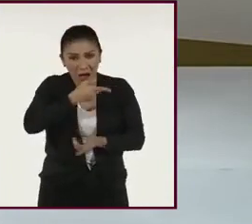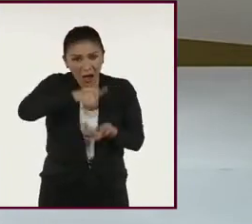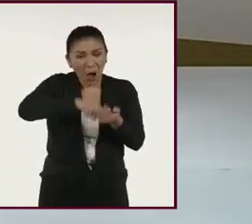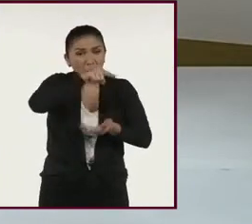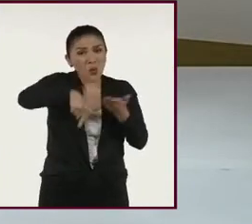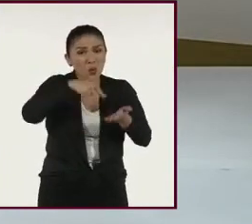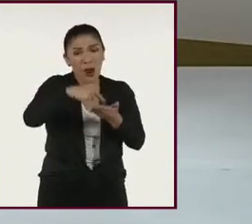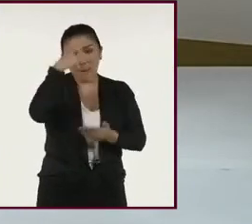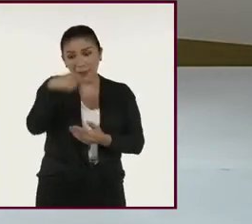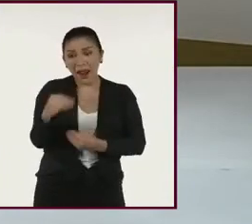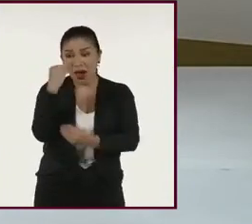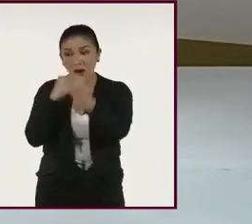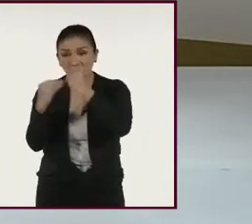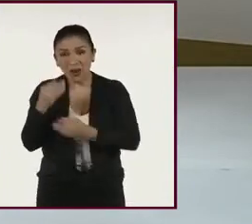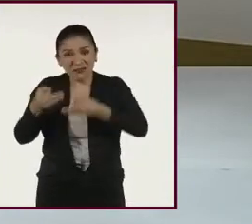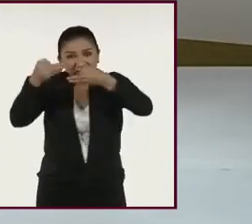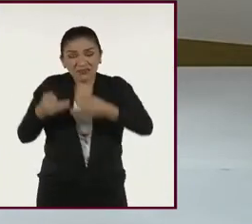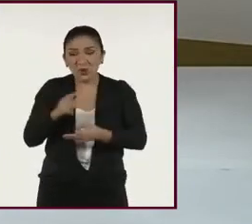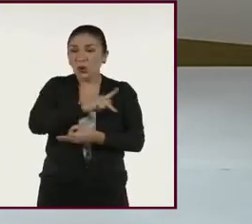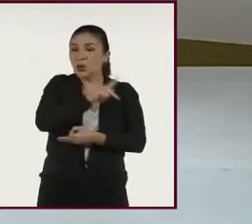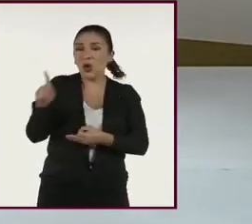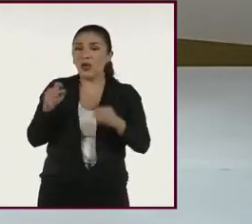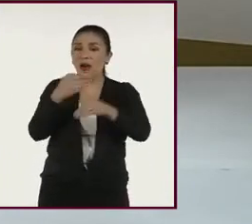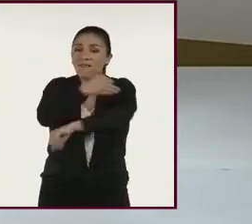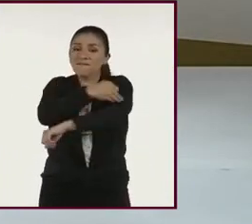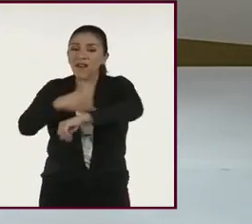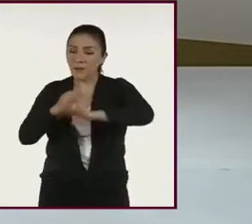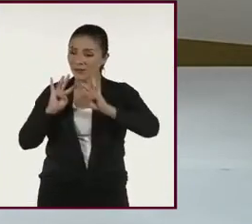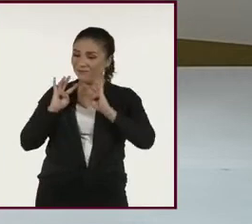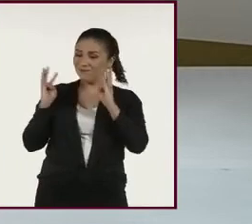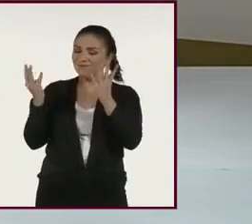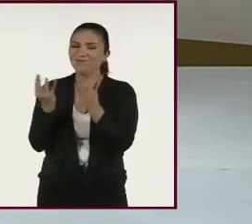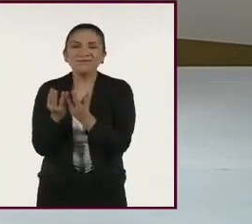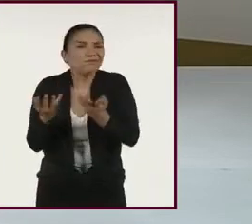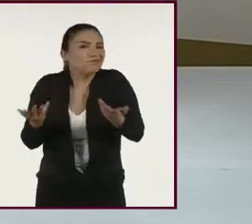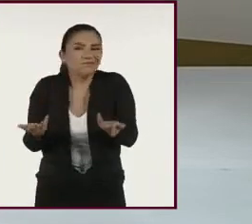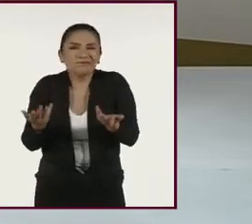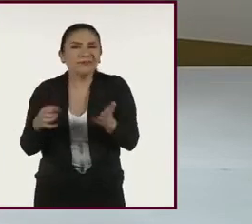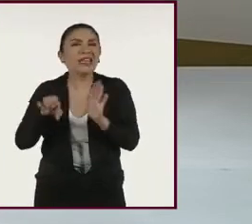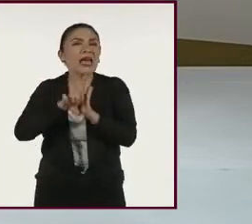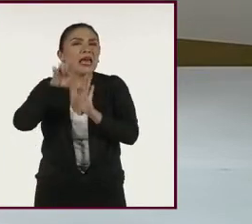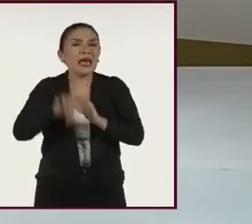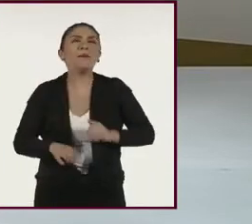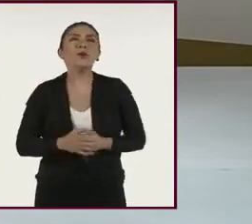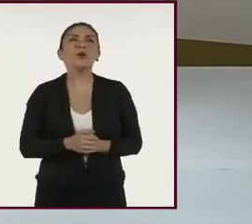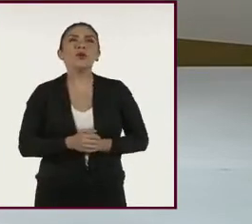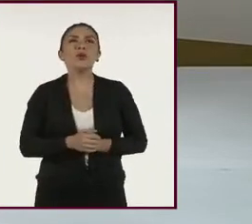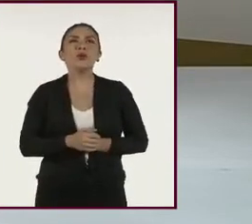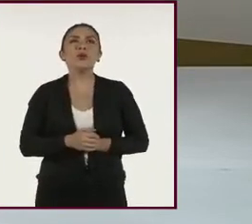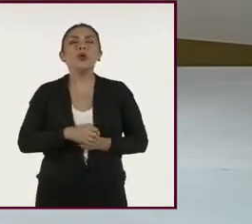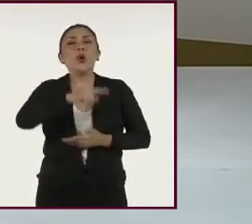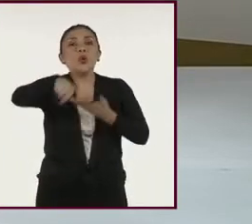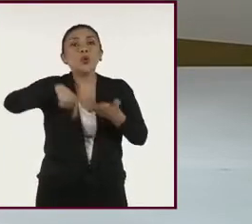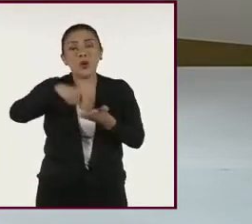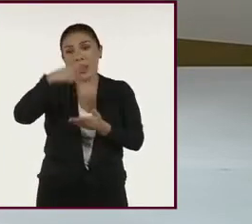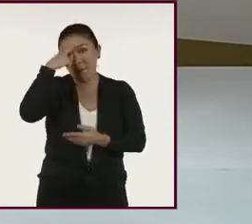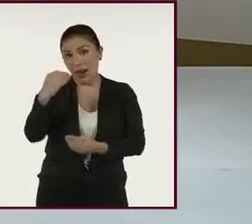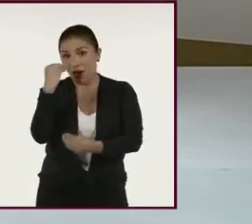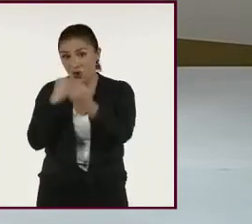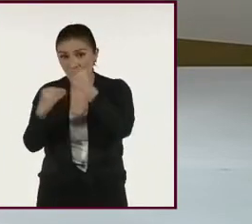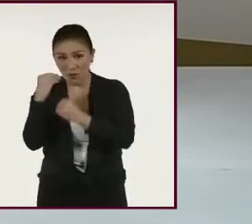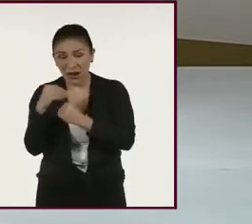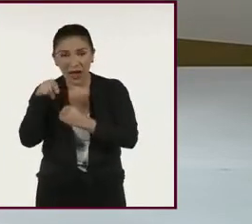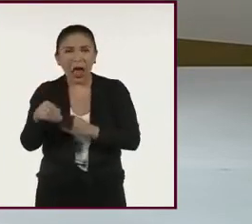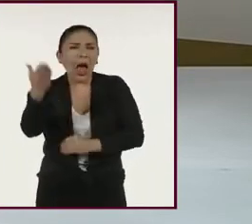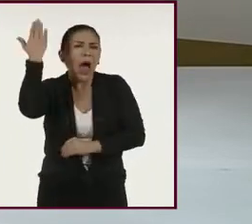espacios de alimentación donde toda la familia se encuentre reunida. Por ejemplo, en los espacios de alimentación